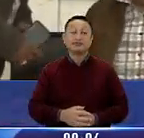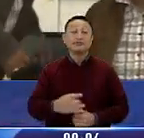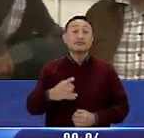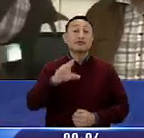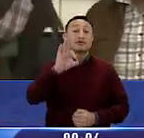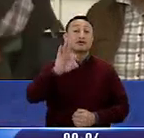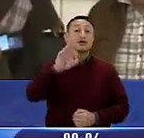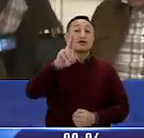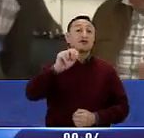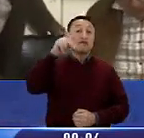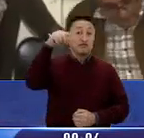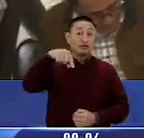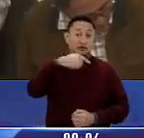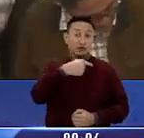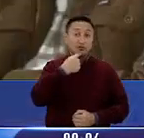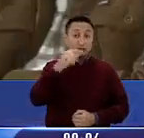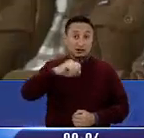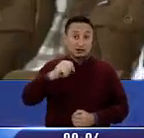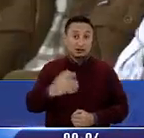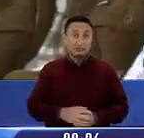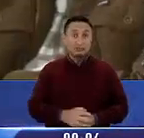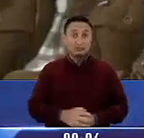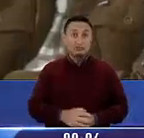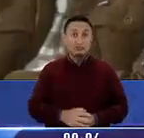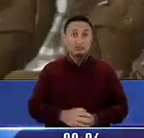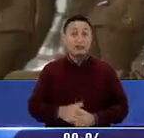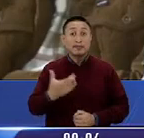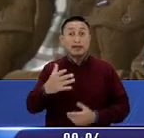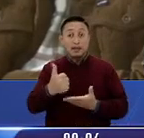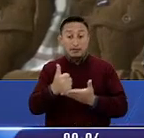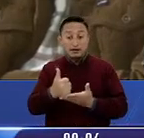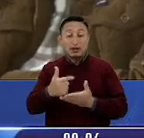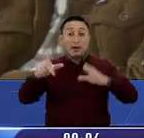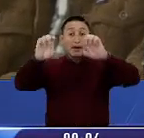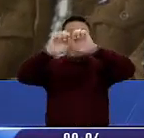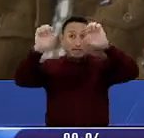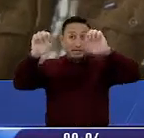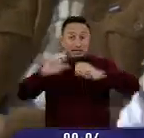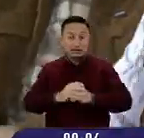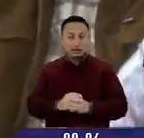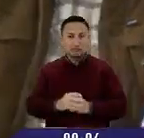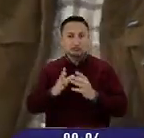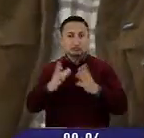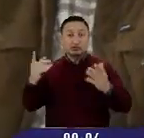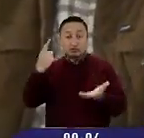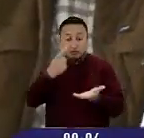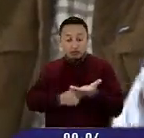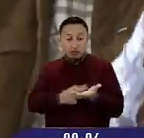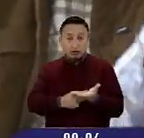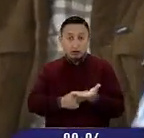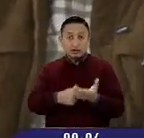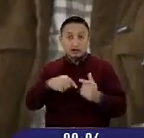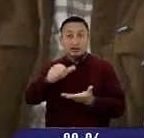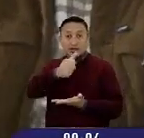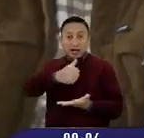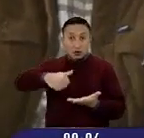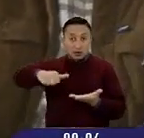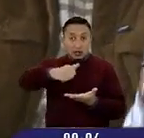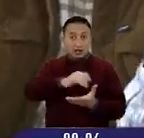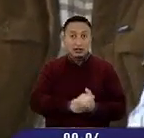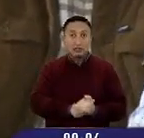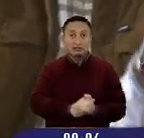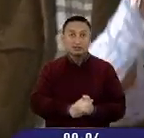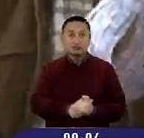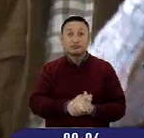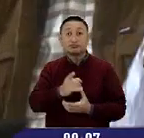Frente Unitario de Trabajadores FUT. Se han beneficiado las empresas camaroneras, atuneras,